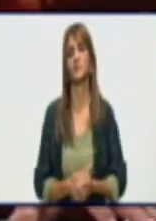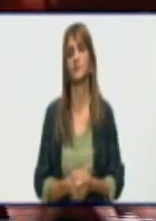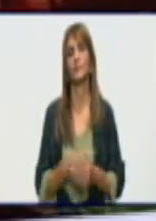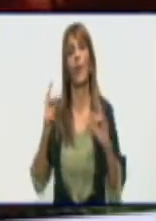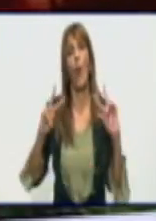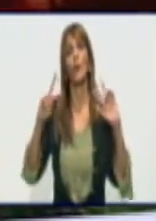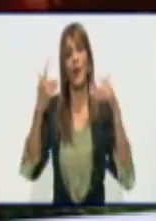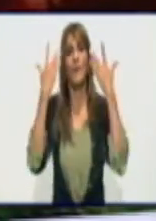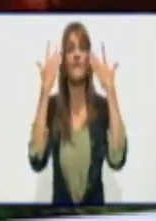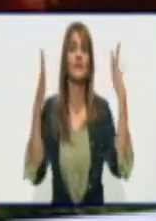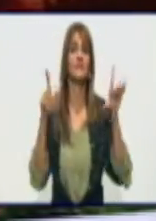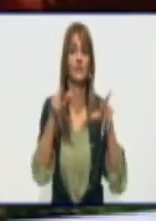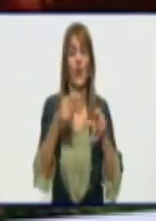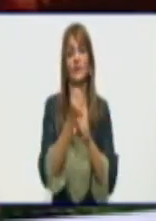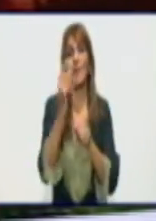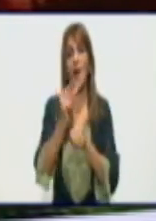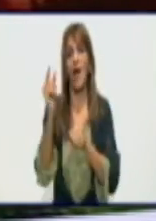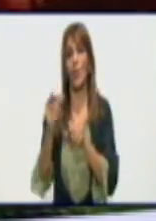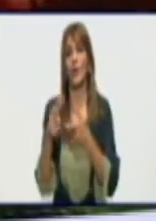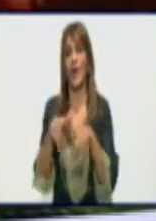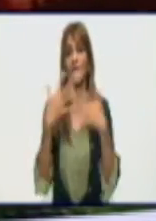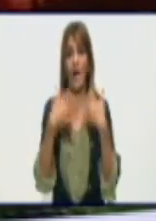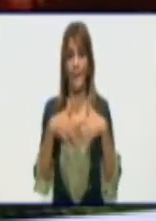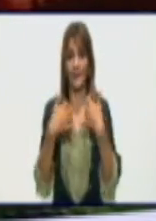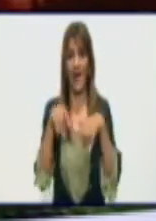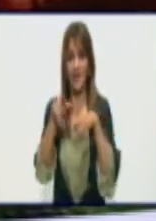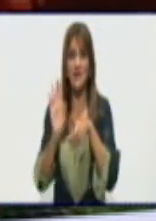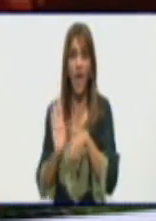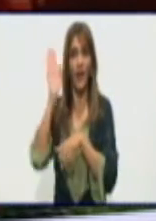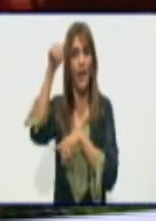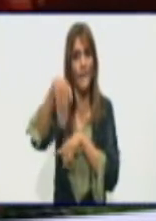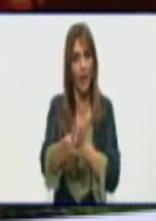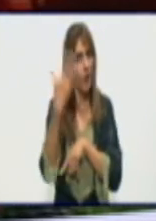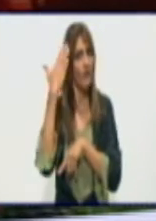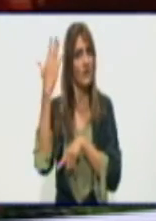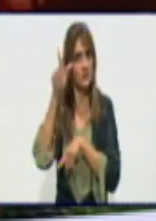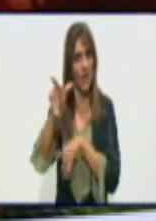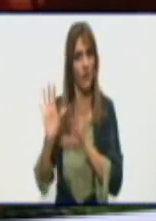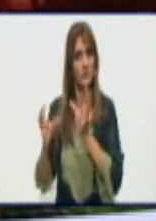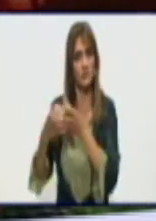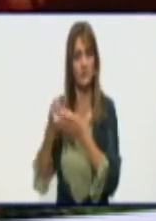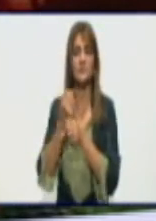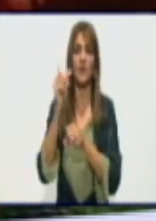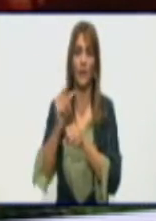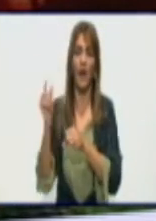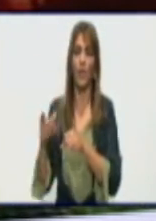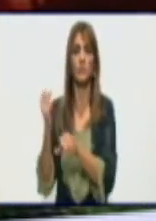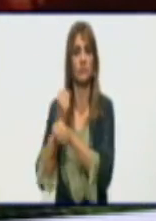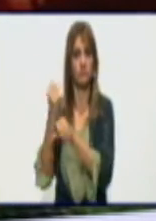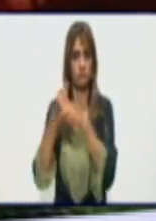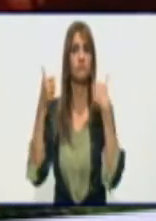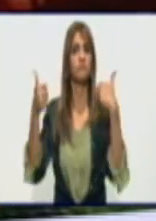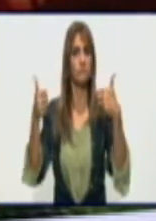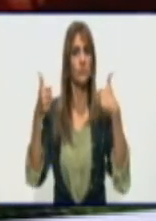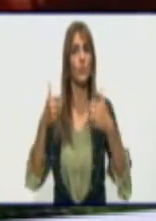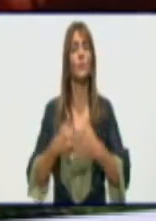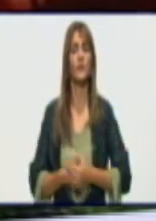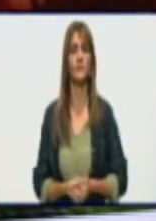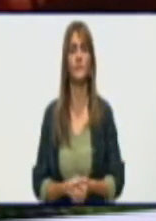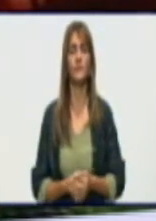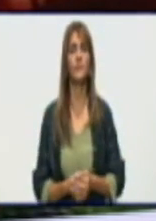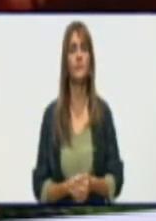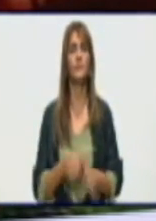de conserva que pertenece a la industria alimenticia aquí en Bayamo. Jorge, ¿proyecciones que tiene la